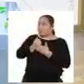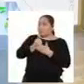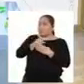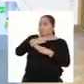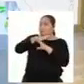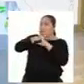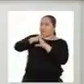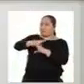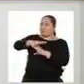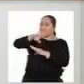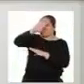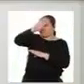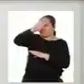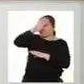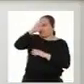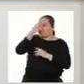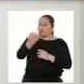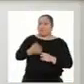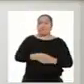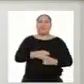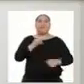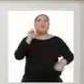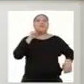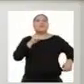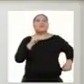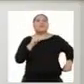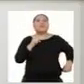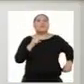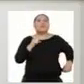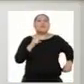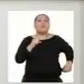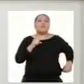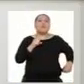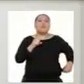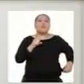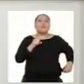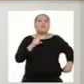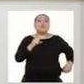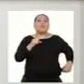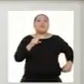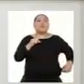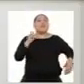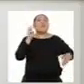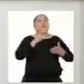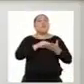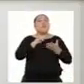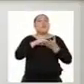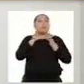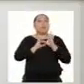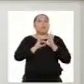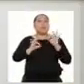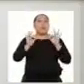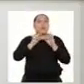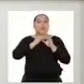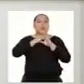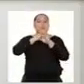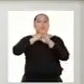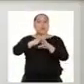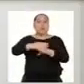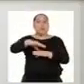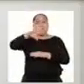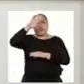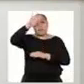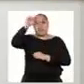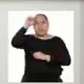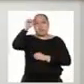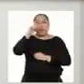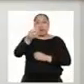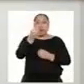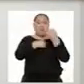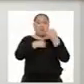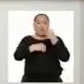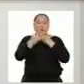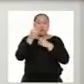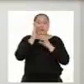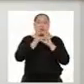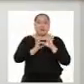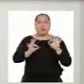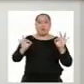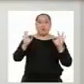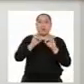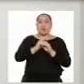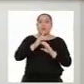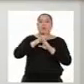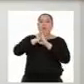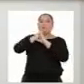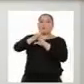prevenir enfermedades también Exactamente Lo más importante es evitar enfermarnos Y la alimentación cumple un rol fundamental en la